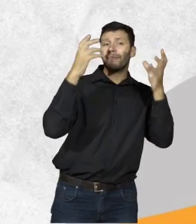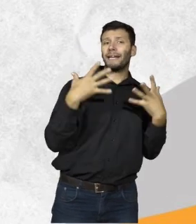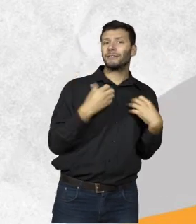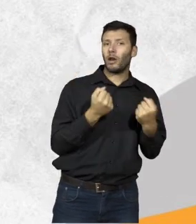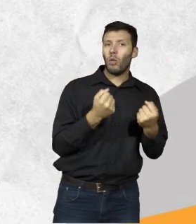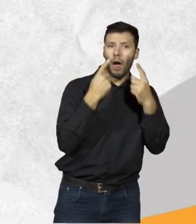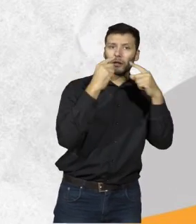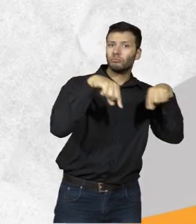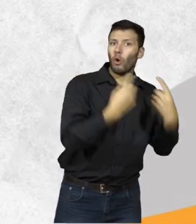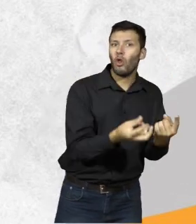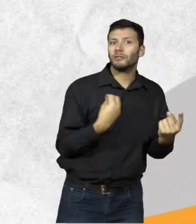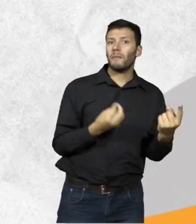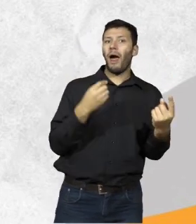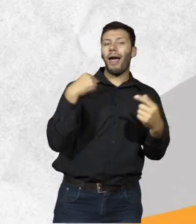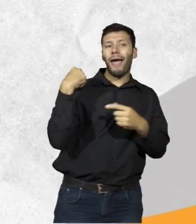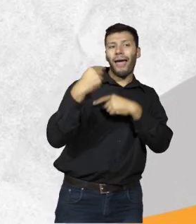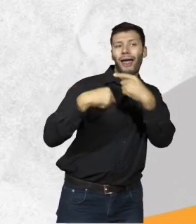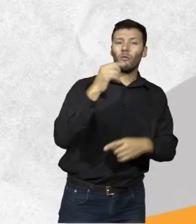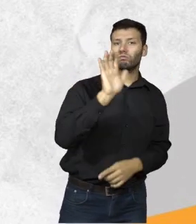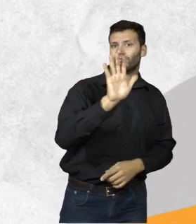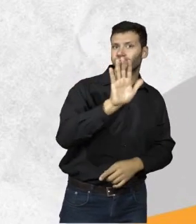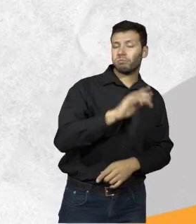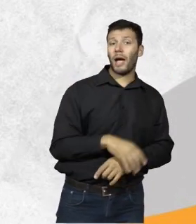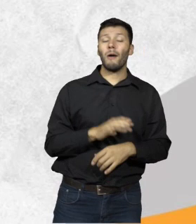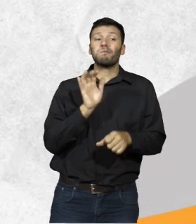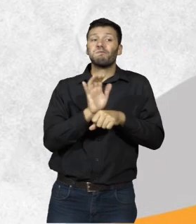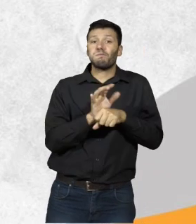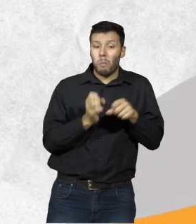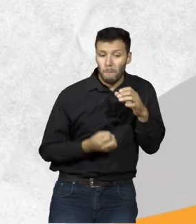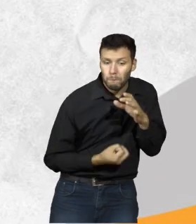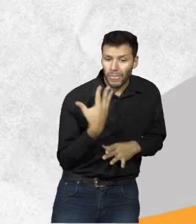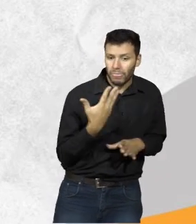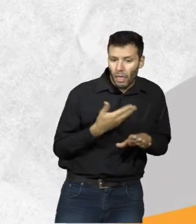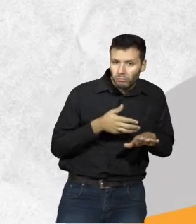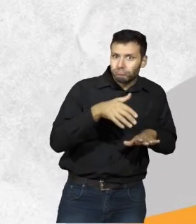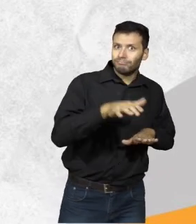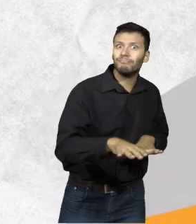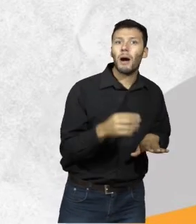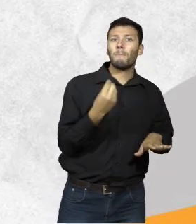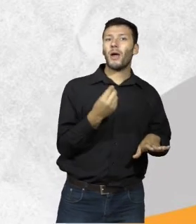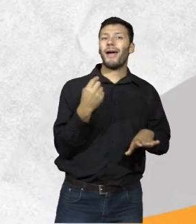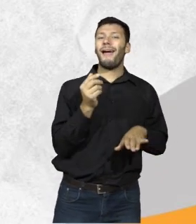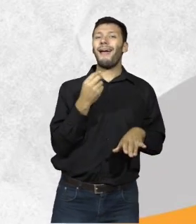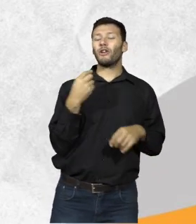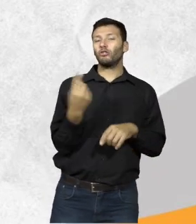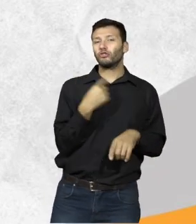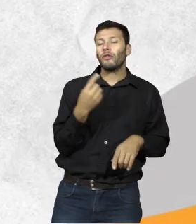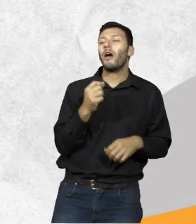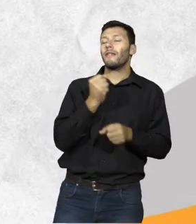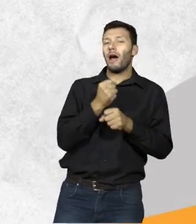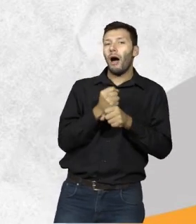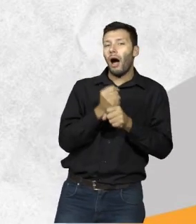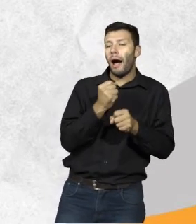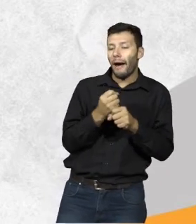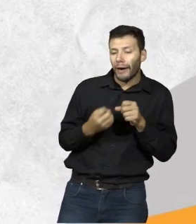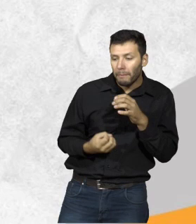para las futuras generaciones. Eso fue un puntapié inicial porque era decir, bueno, empecemos a trabajar bien. Hasta ahora